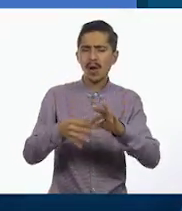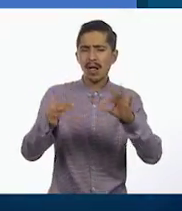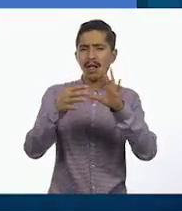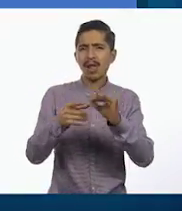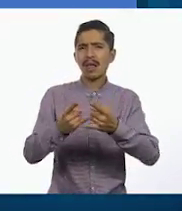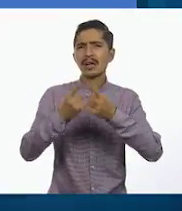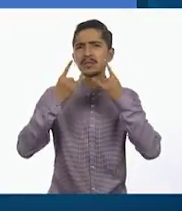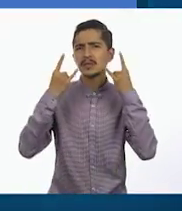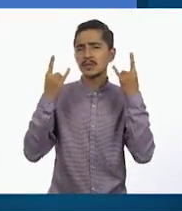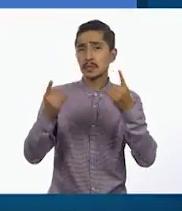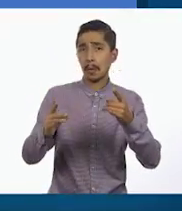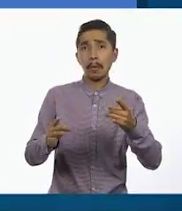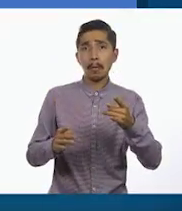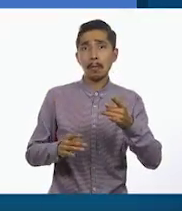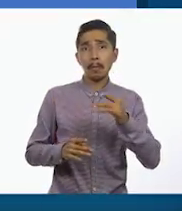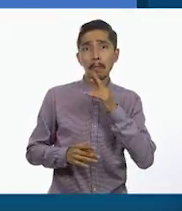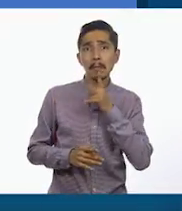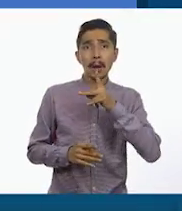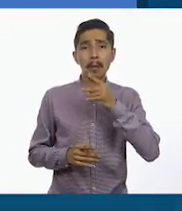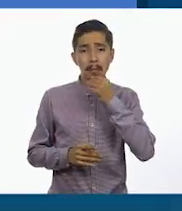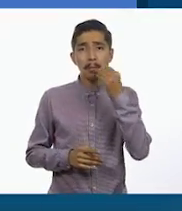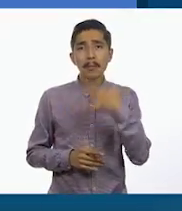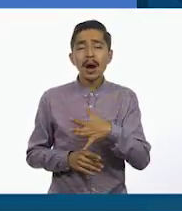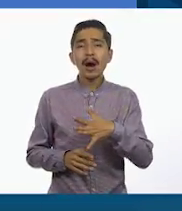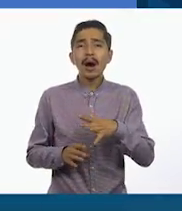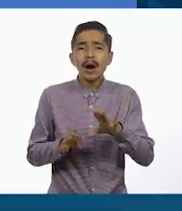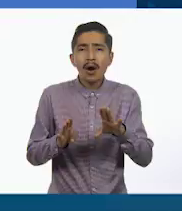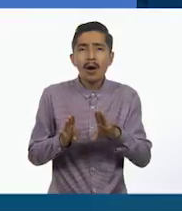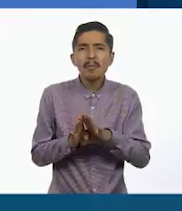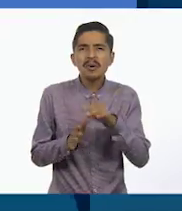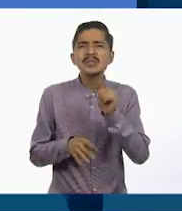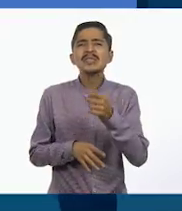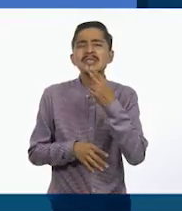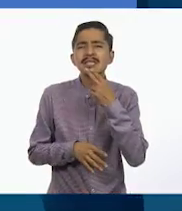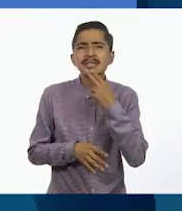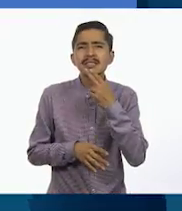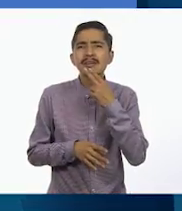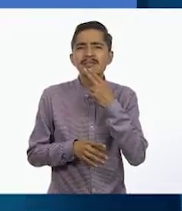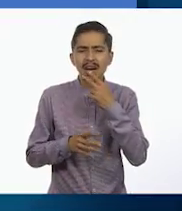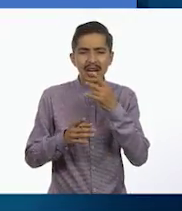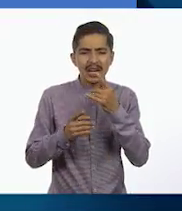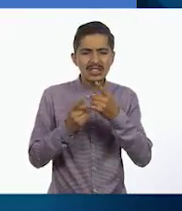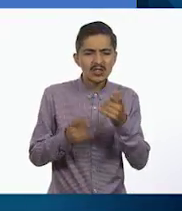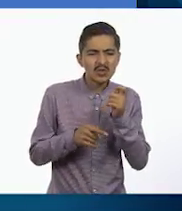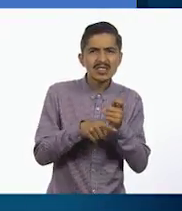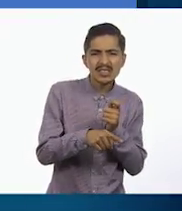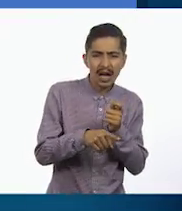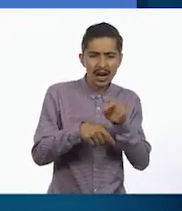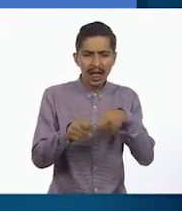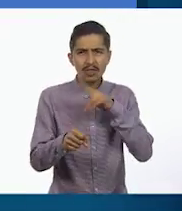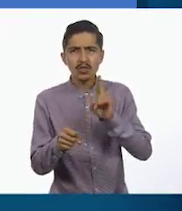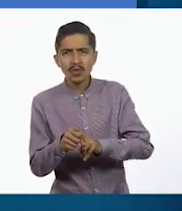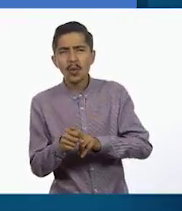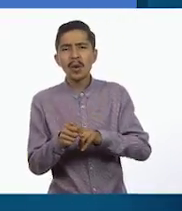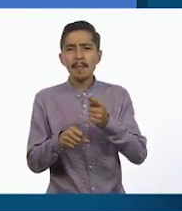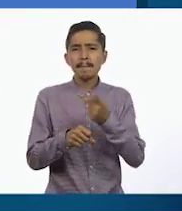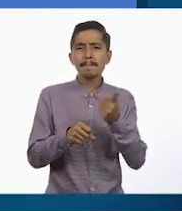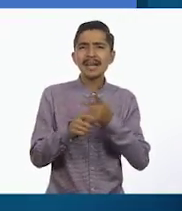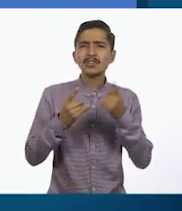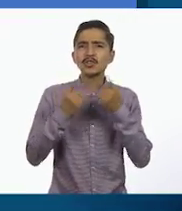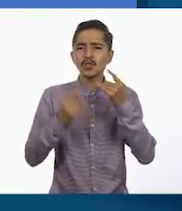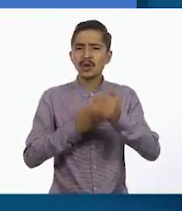historias extraordinarias y fantásticas que sirven para explicar fenómenos de la naturaleza y sucesos